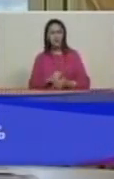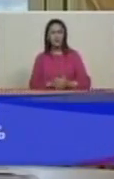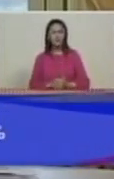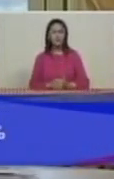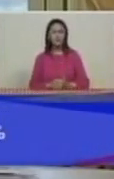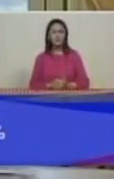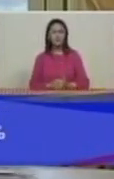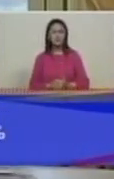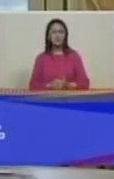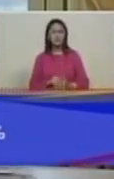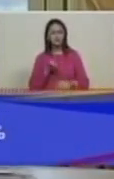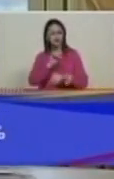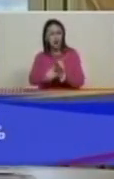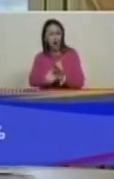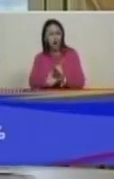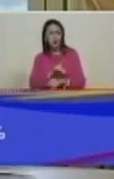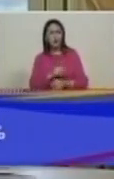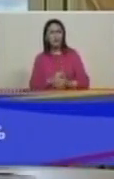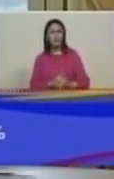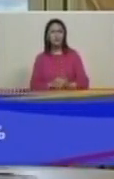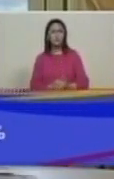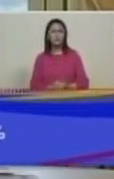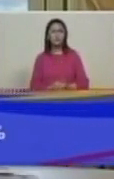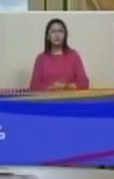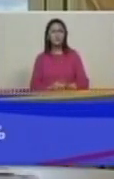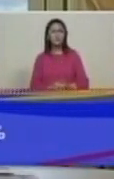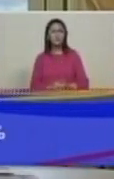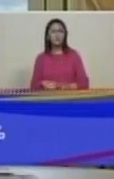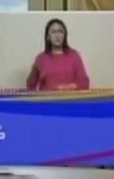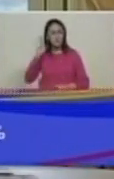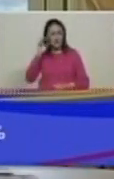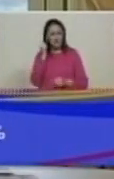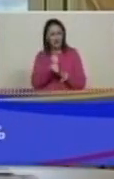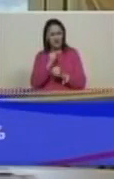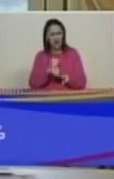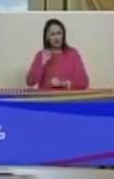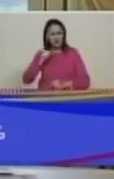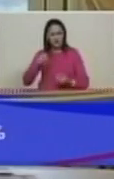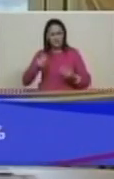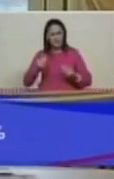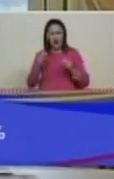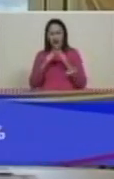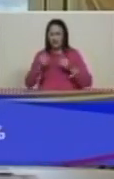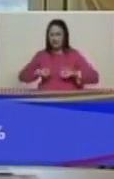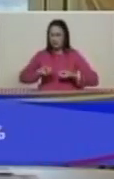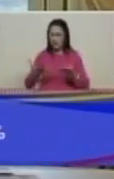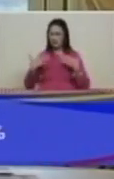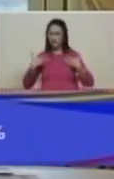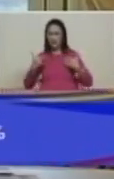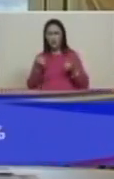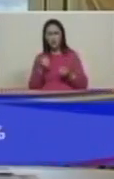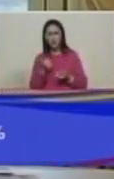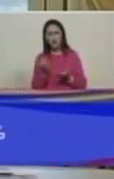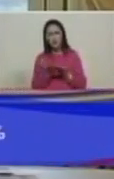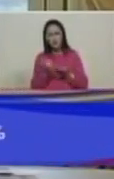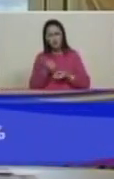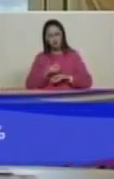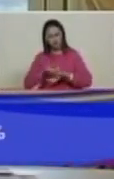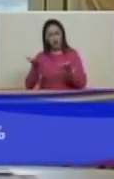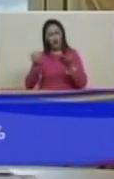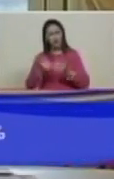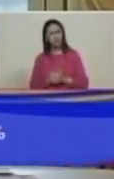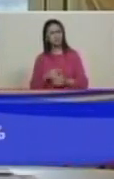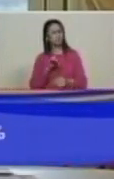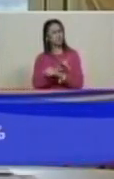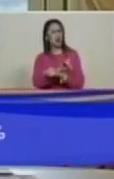los habían engañado. Le prometieron trabajo, vivienda, salud y estudio para sus hijos.